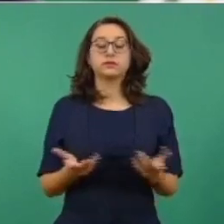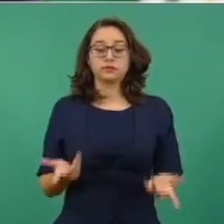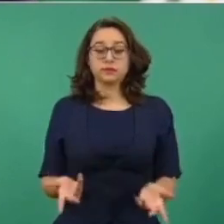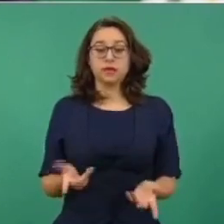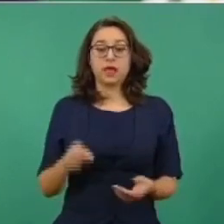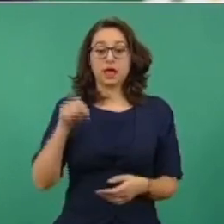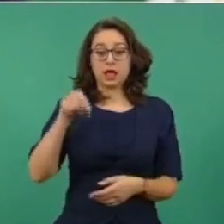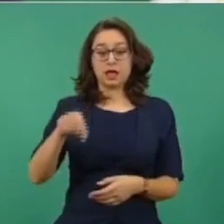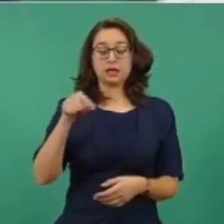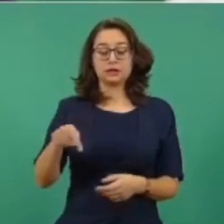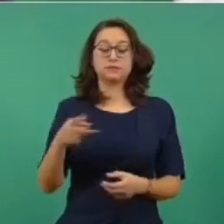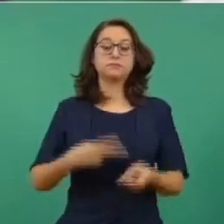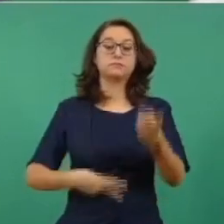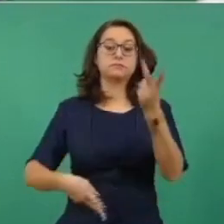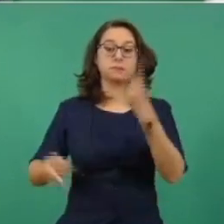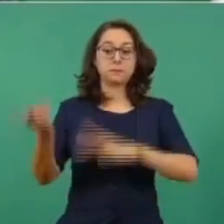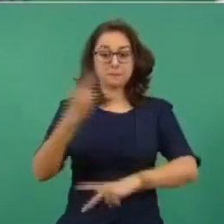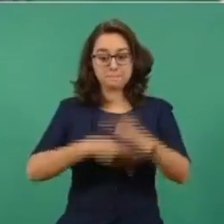esa gira